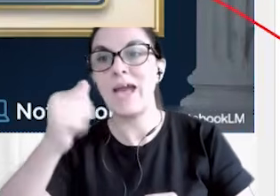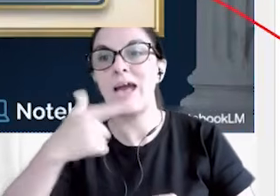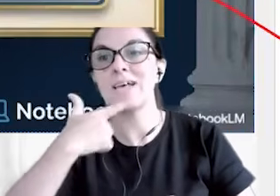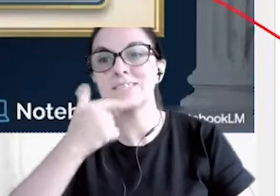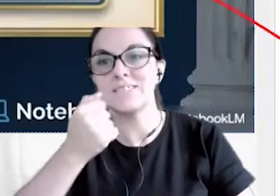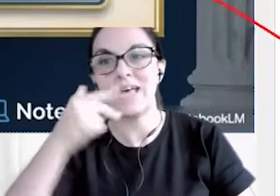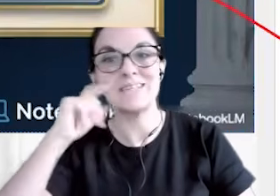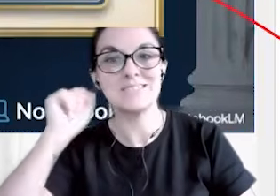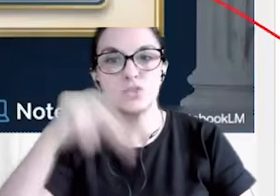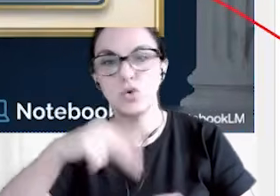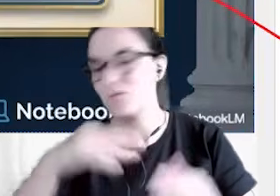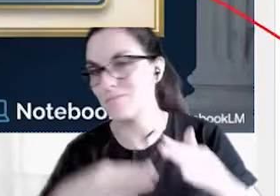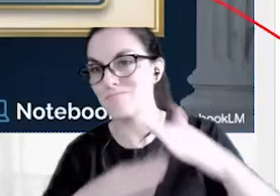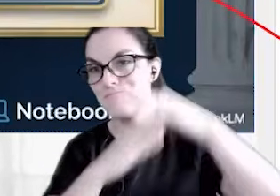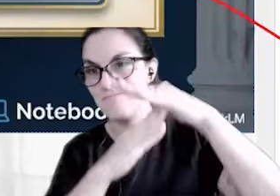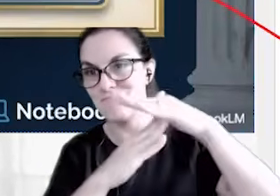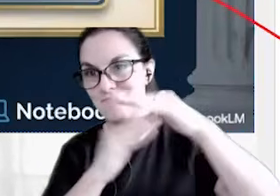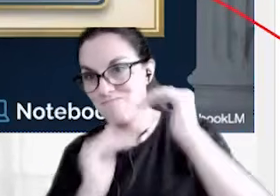3,